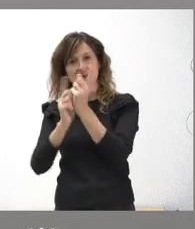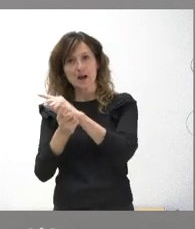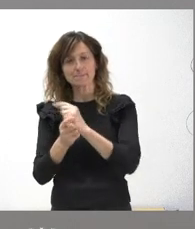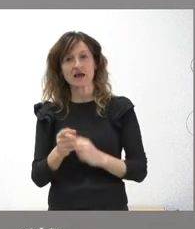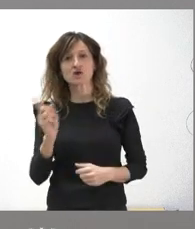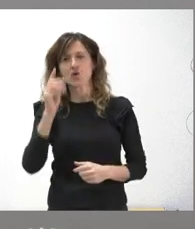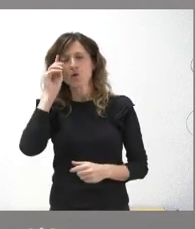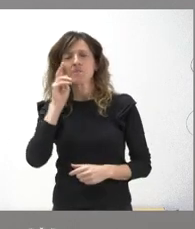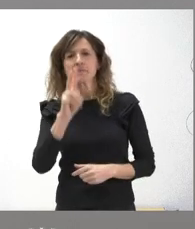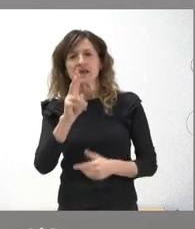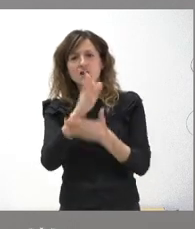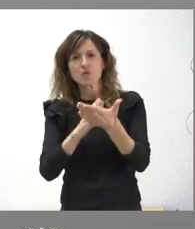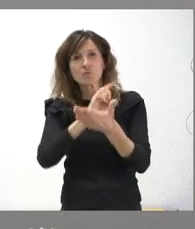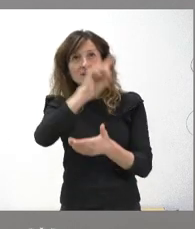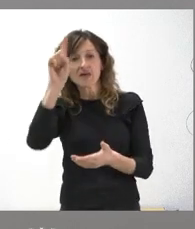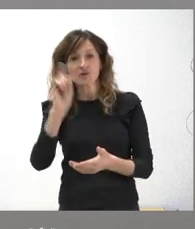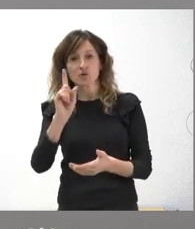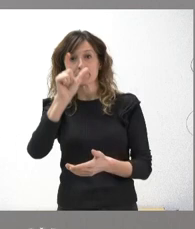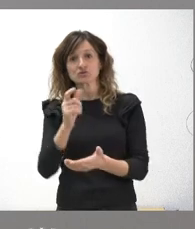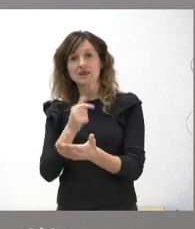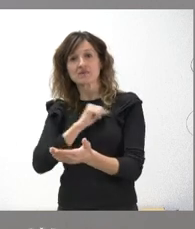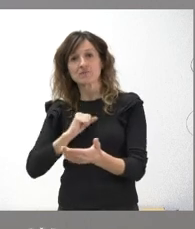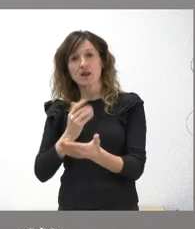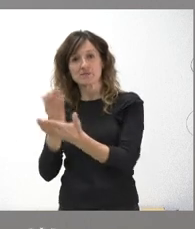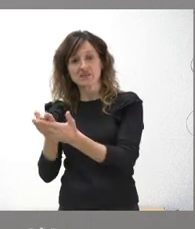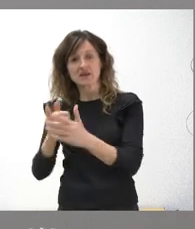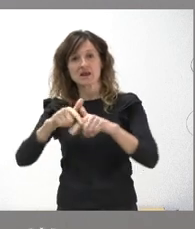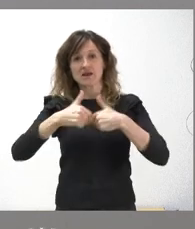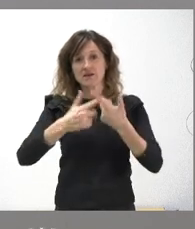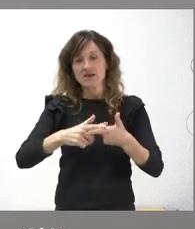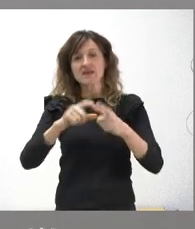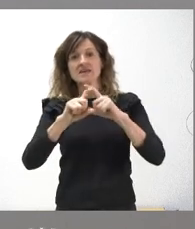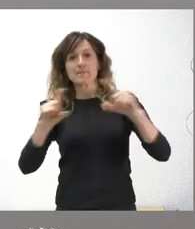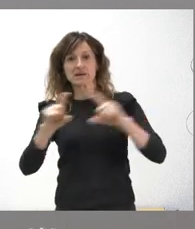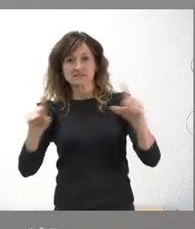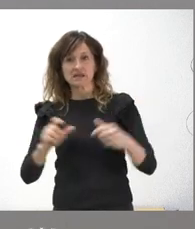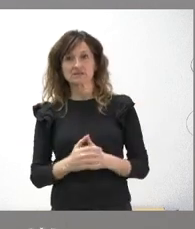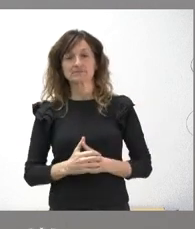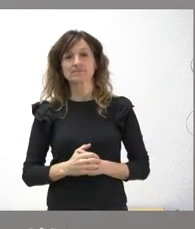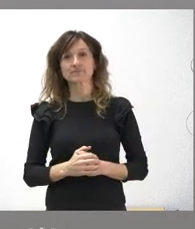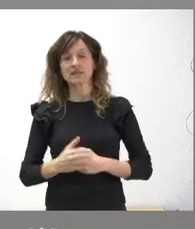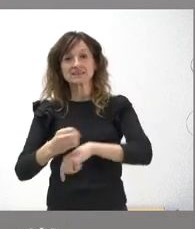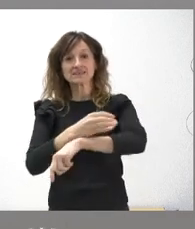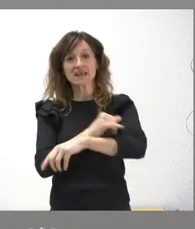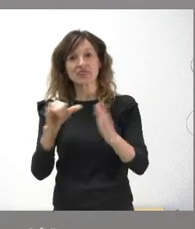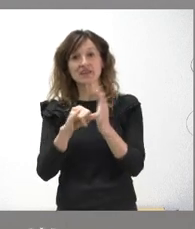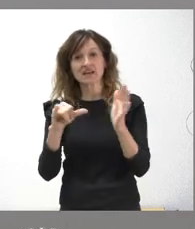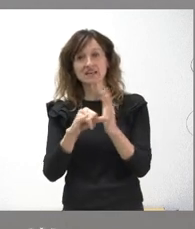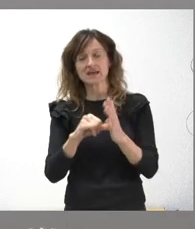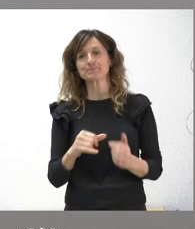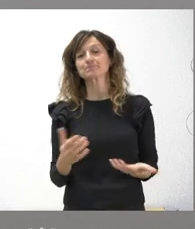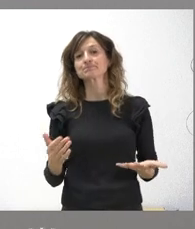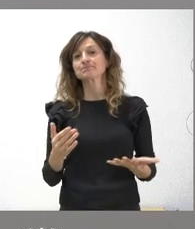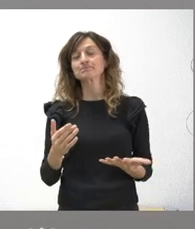comunidades autónomas pensando en quien lo pueda pedir las empresas y las familias los trenes de cercanía nuestra